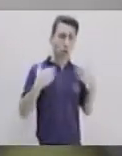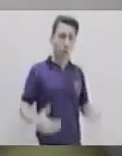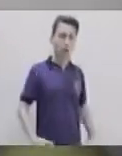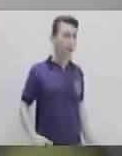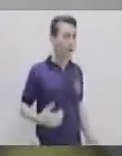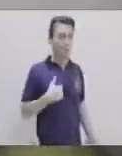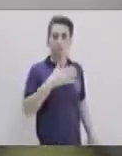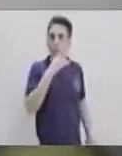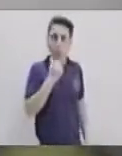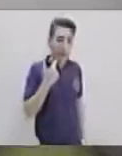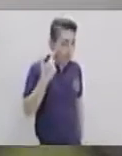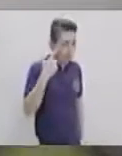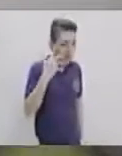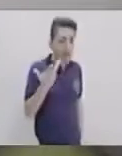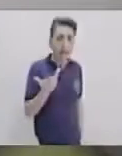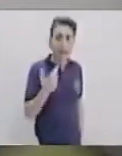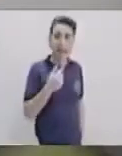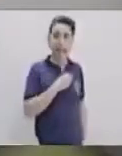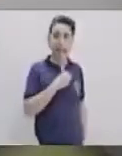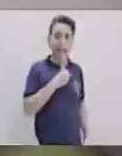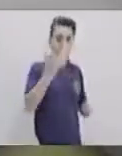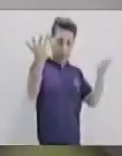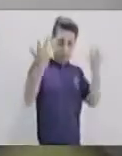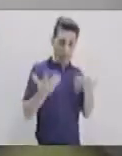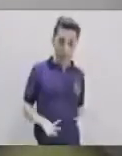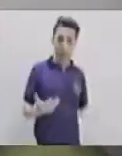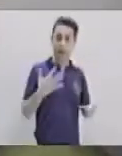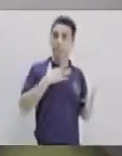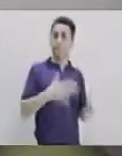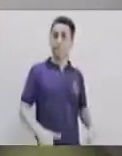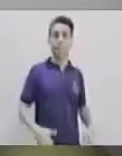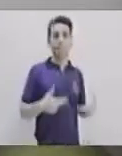podemos escoger los acontecimientos que vienen a nuestra